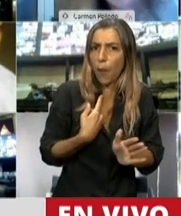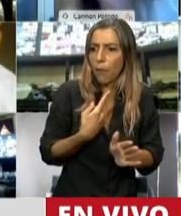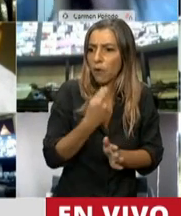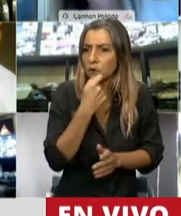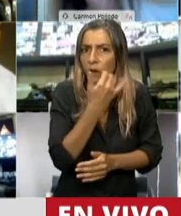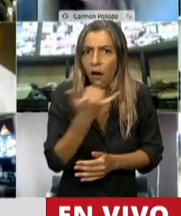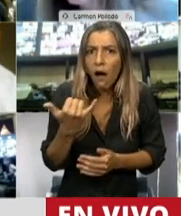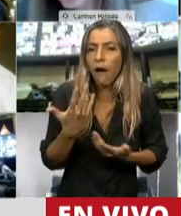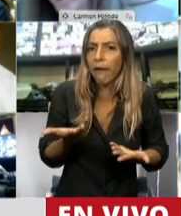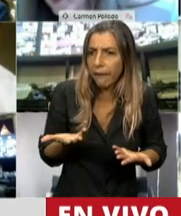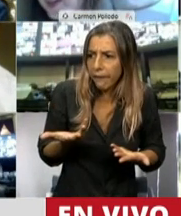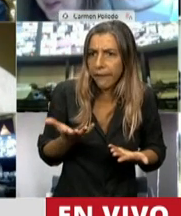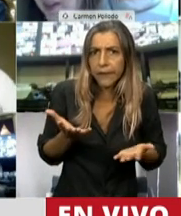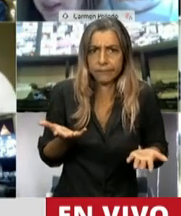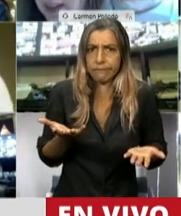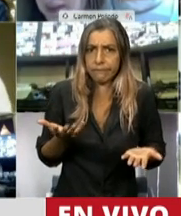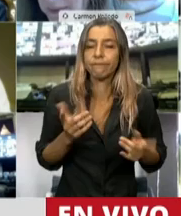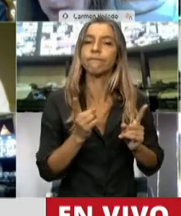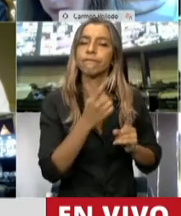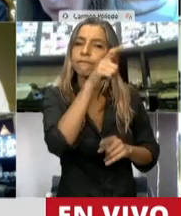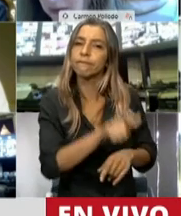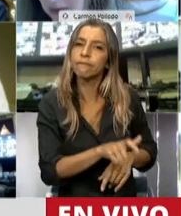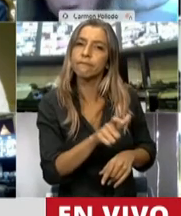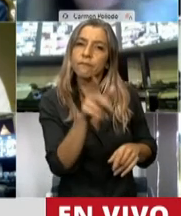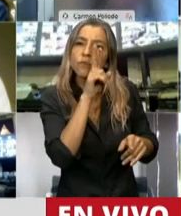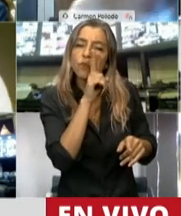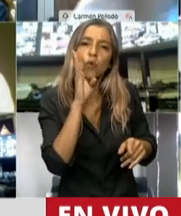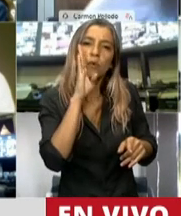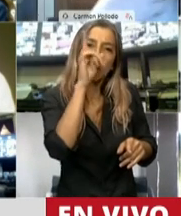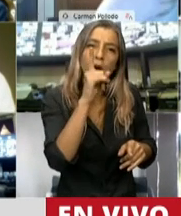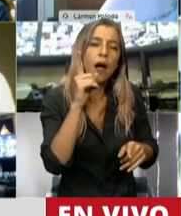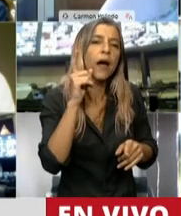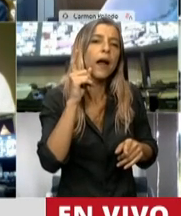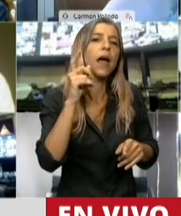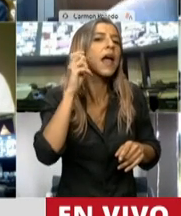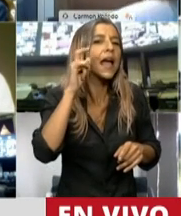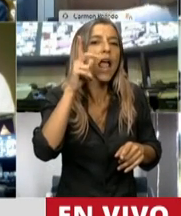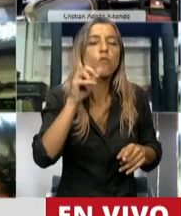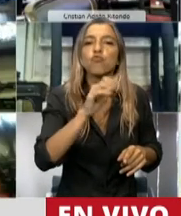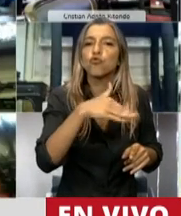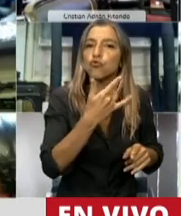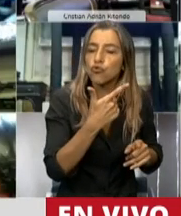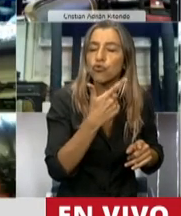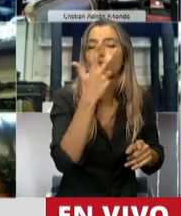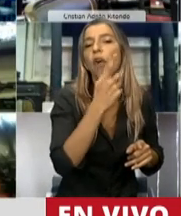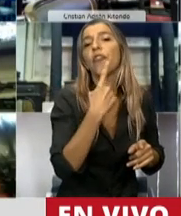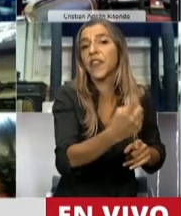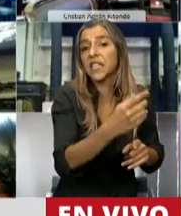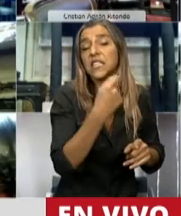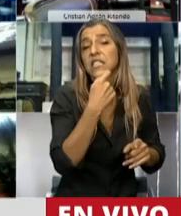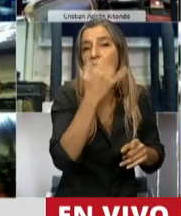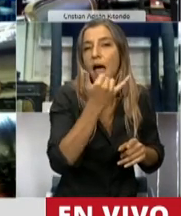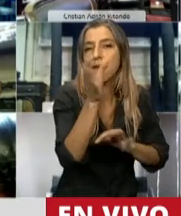una destacada jurista americana en esta girl mucha reflexión estratégica que en qué